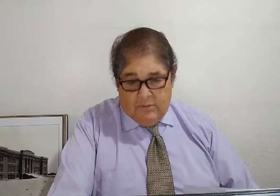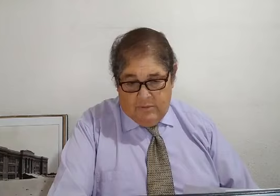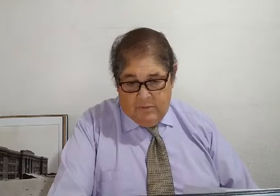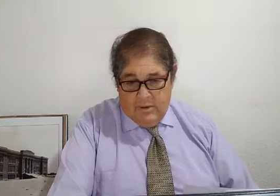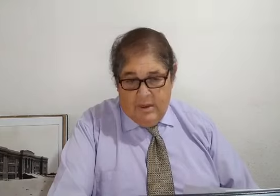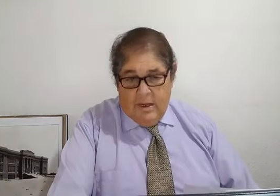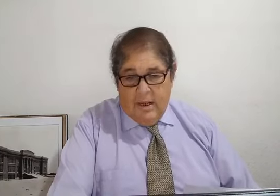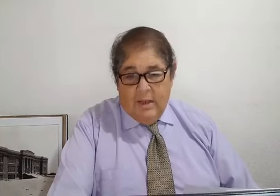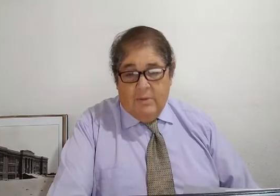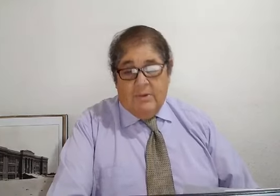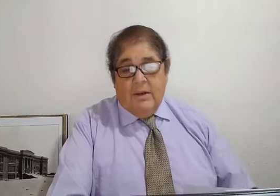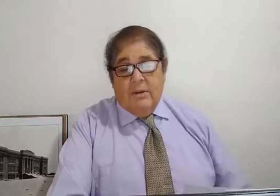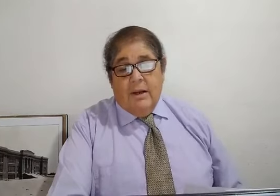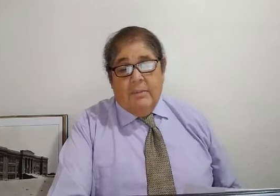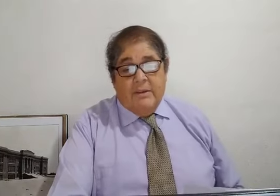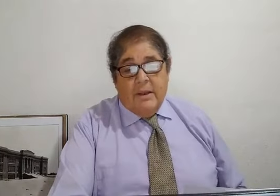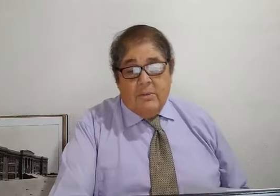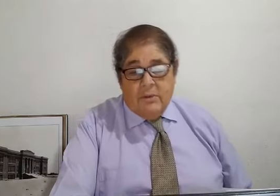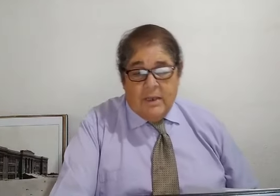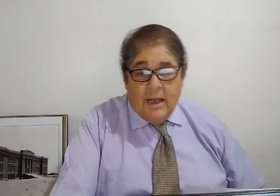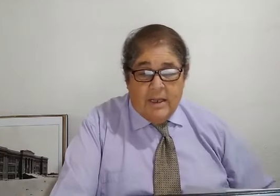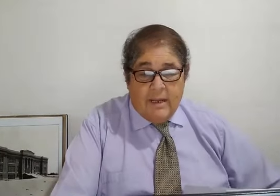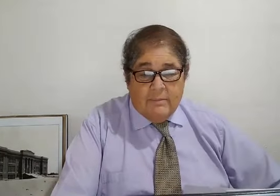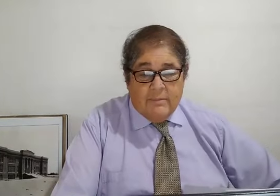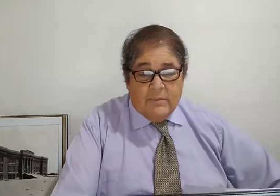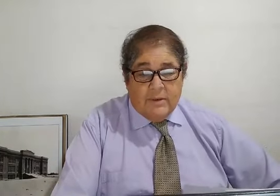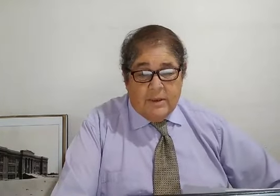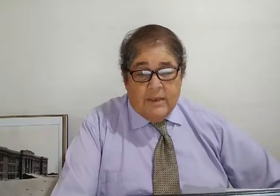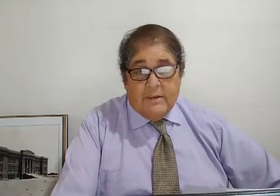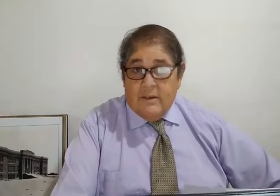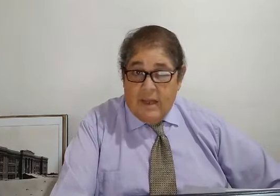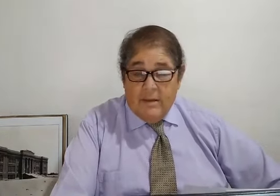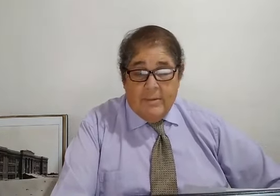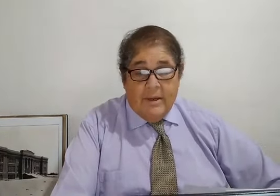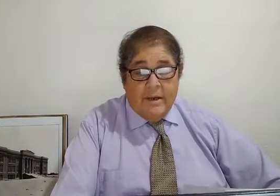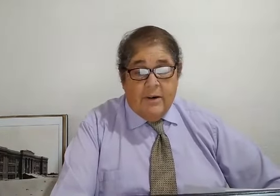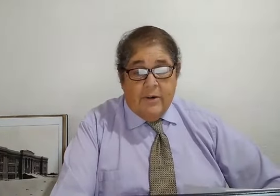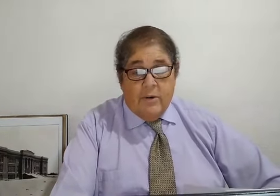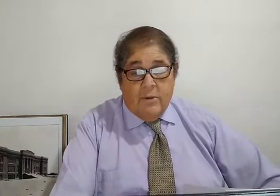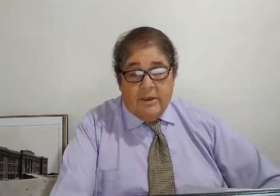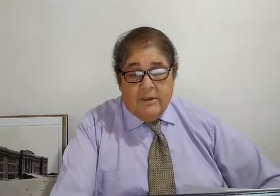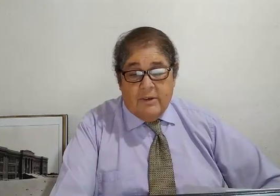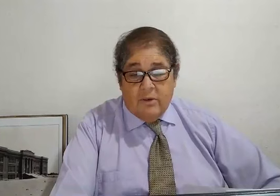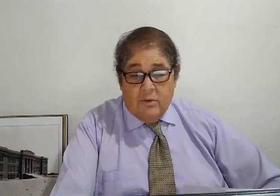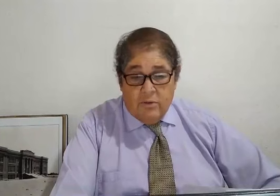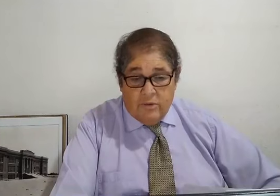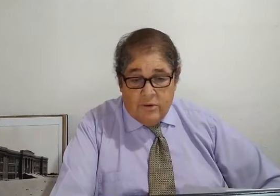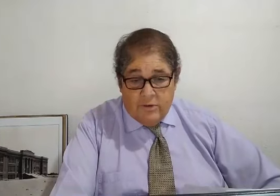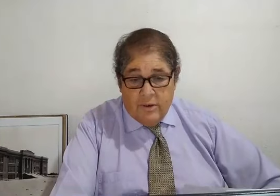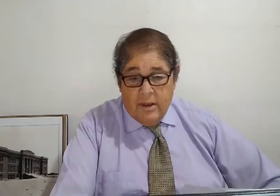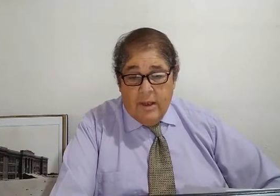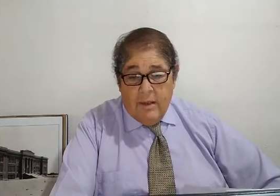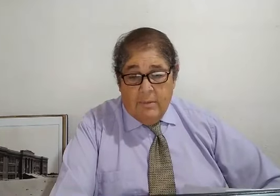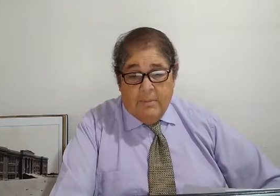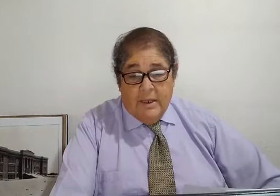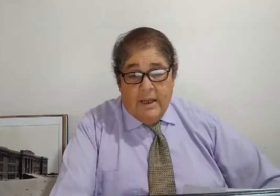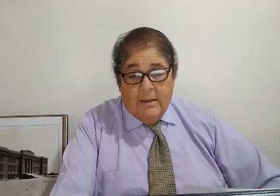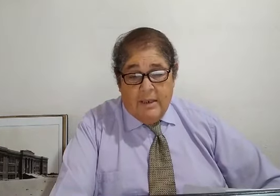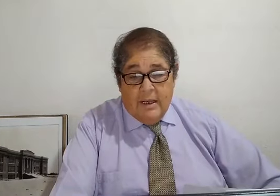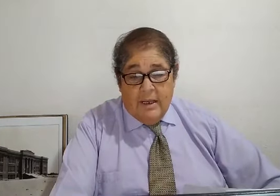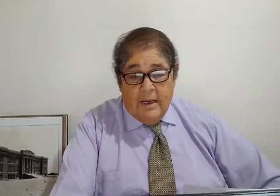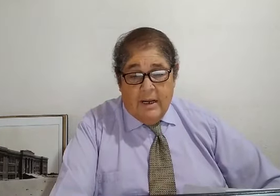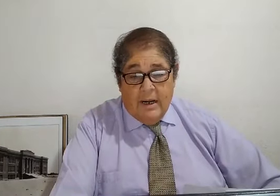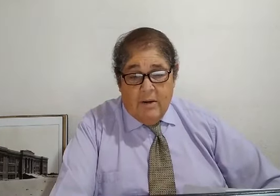162,240,000 pesos. El domicilio de la empresa adjudicada, que es Cyber Robotics Solutions, propiedad